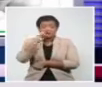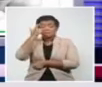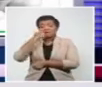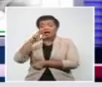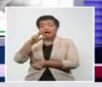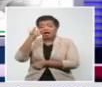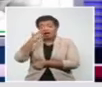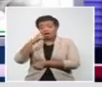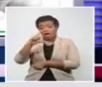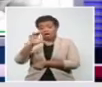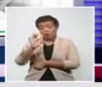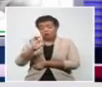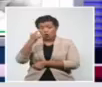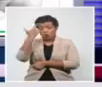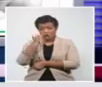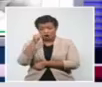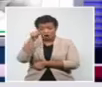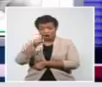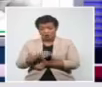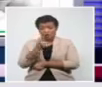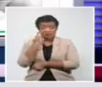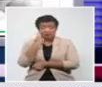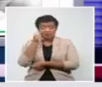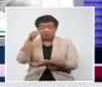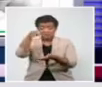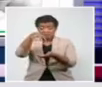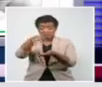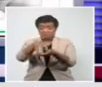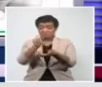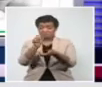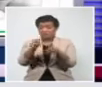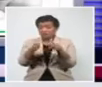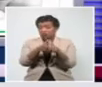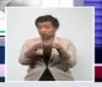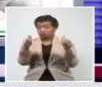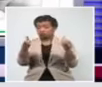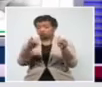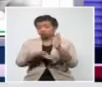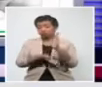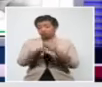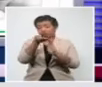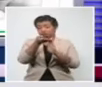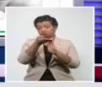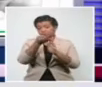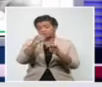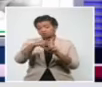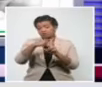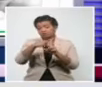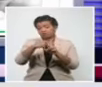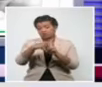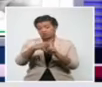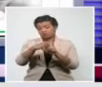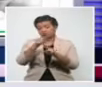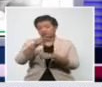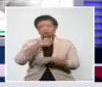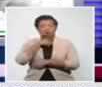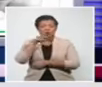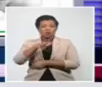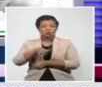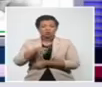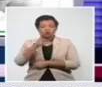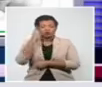territorios guantanameros que presenta una alta incidencia de casos positivos en los últimos días. Ahora, ¿cómo evalúas tú, colega, la situación de